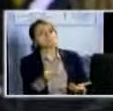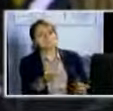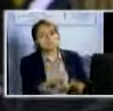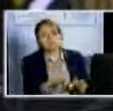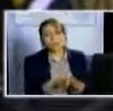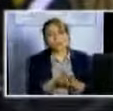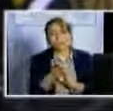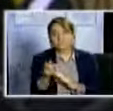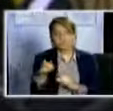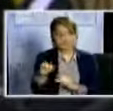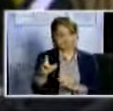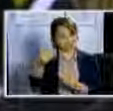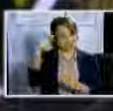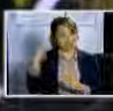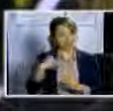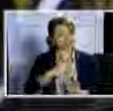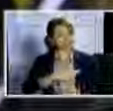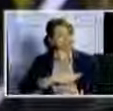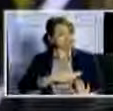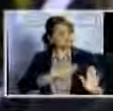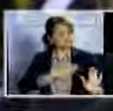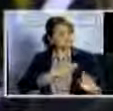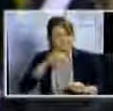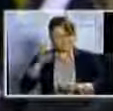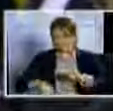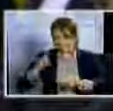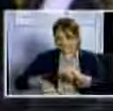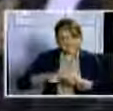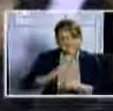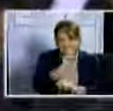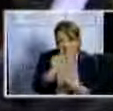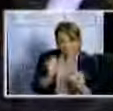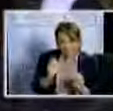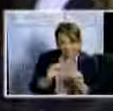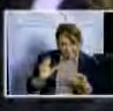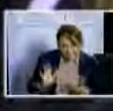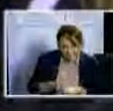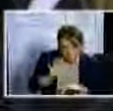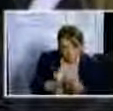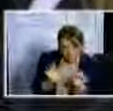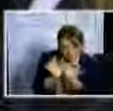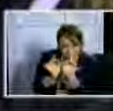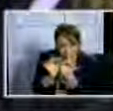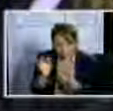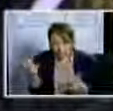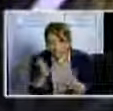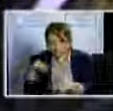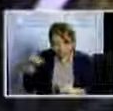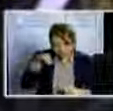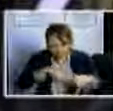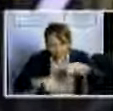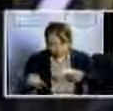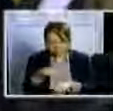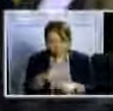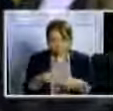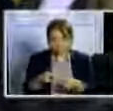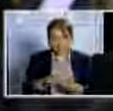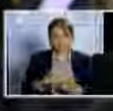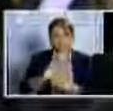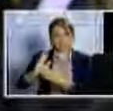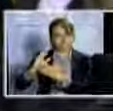su arsenal de ojivas y no lo han hecho? Y en cambio lo han ido aumentando algunos. ¿Cuál es esa posición frente a